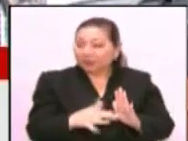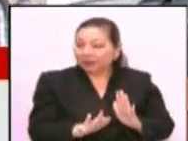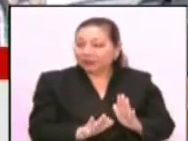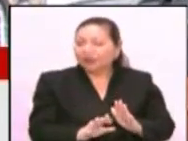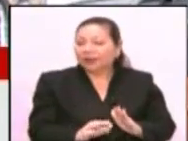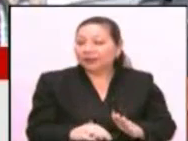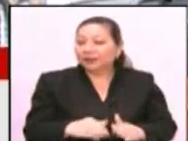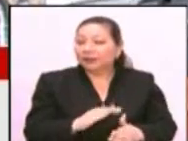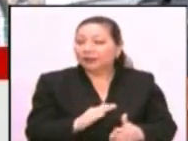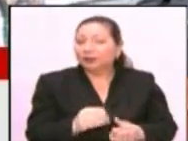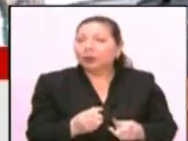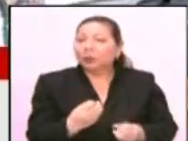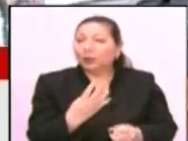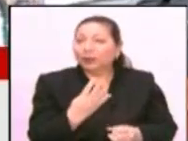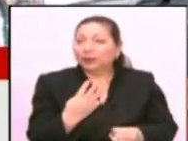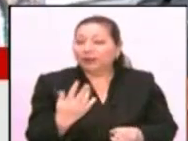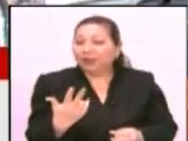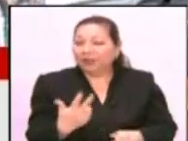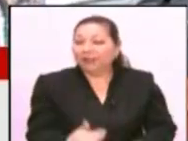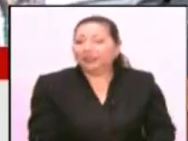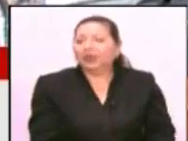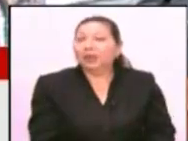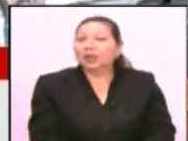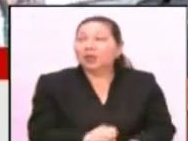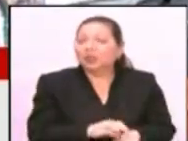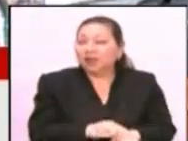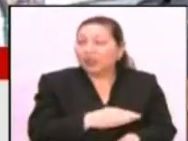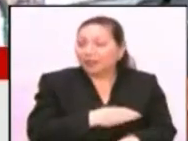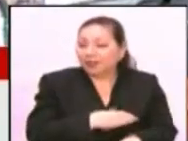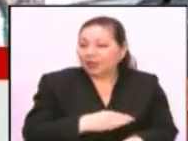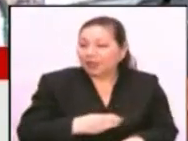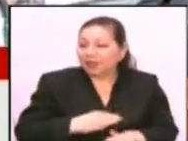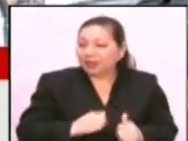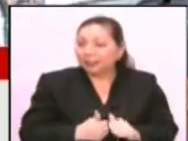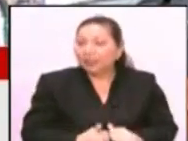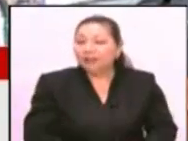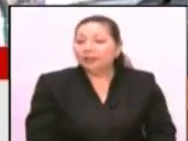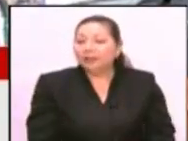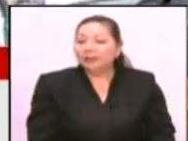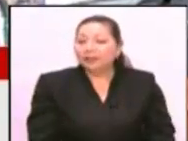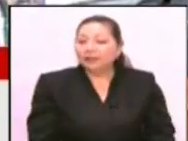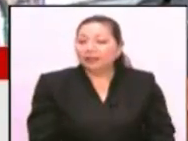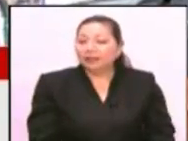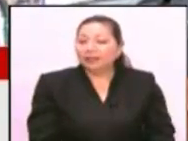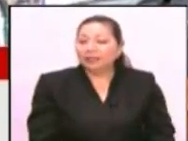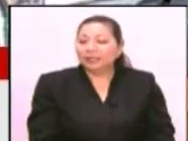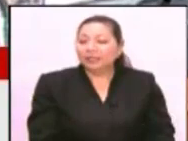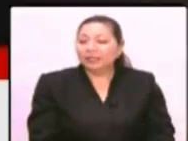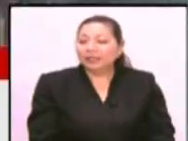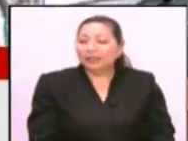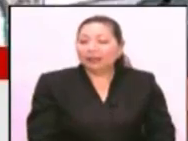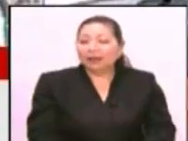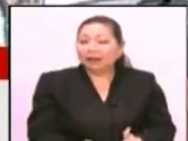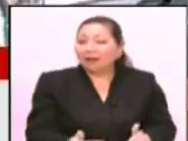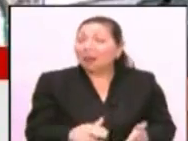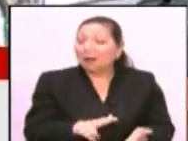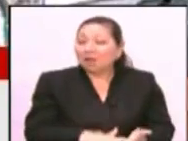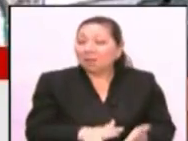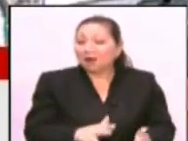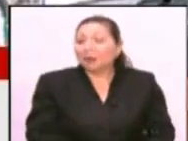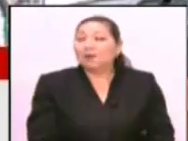reglamento del decreto legislativo 1343, está en Consejo de Ministros por el cambio del gabinete, el gabinete anterior lo